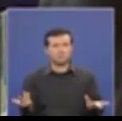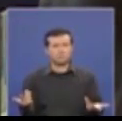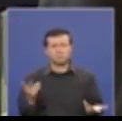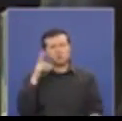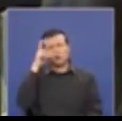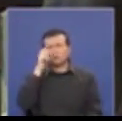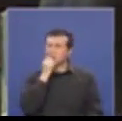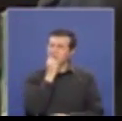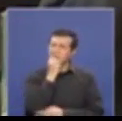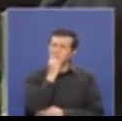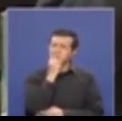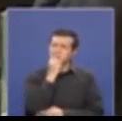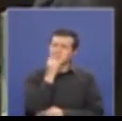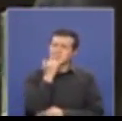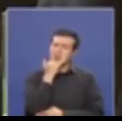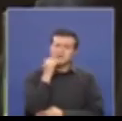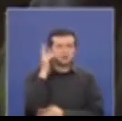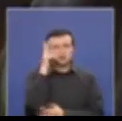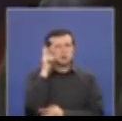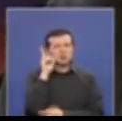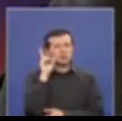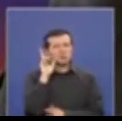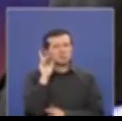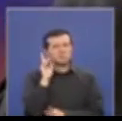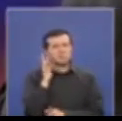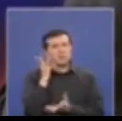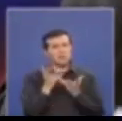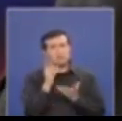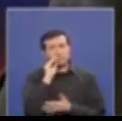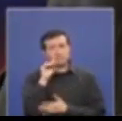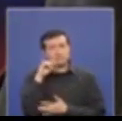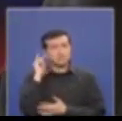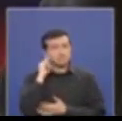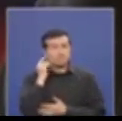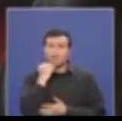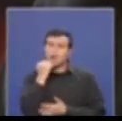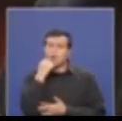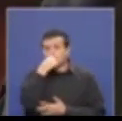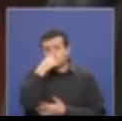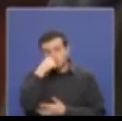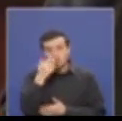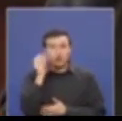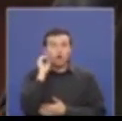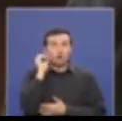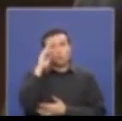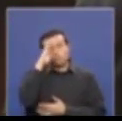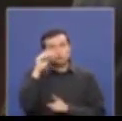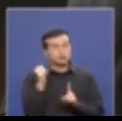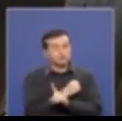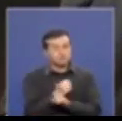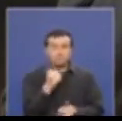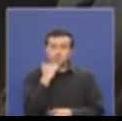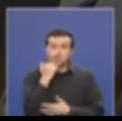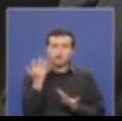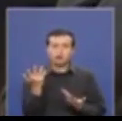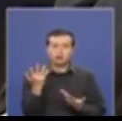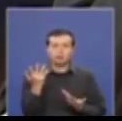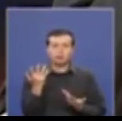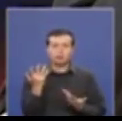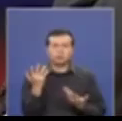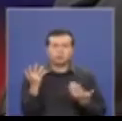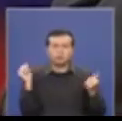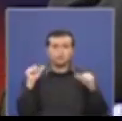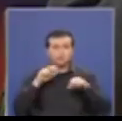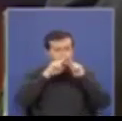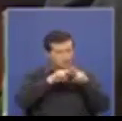lo creía. Yo dije, debe estar equivocado, debió ser algo más que no le contaron a la niña. Tráfico de drogas que golpeó a un policía. He verificado y es